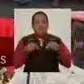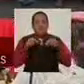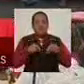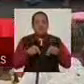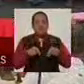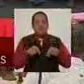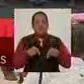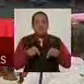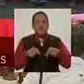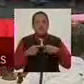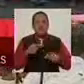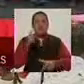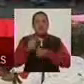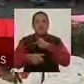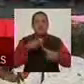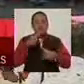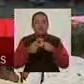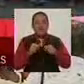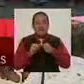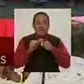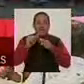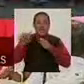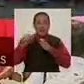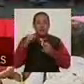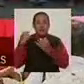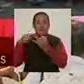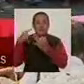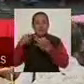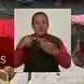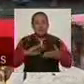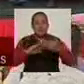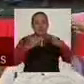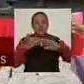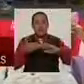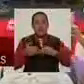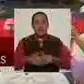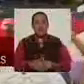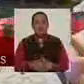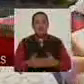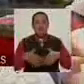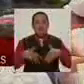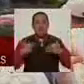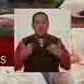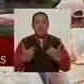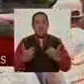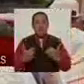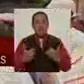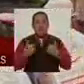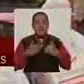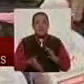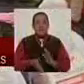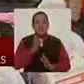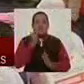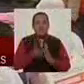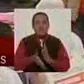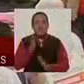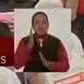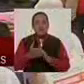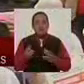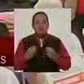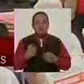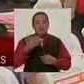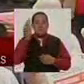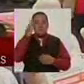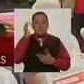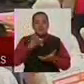las poblaciones lejanas de las diferentes comunidades puedan movilizarse, porque sabemos que no hay